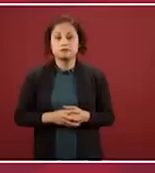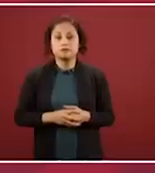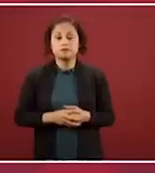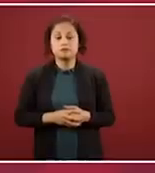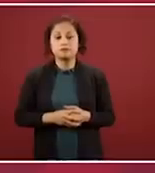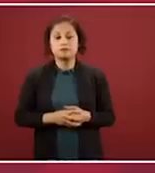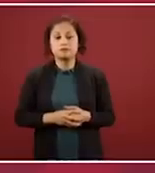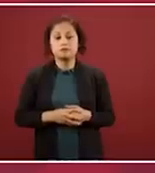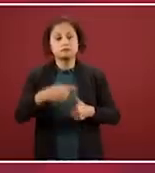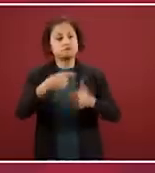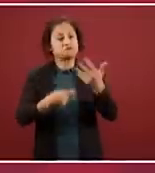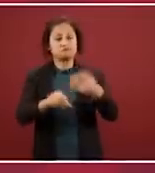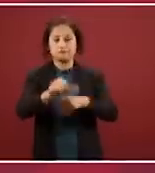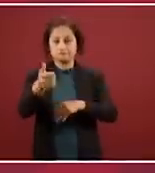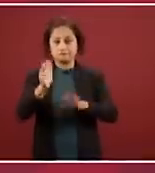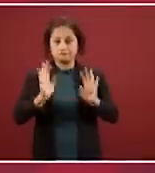y otros.